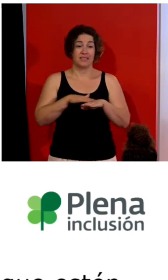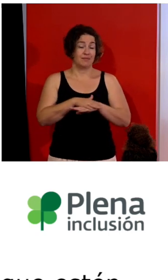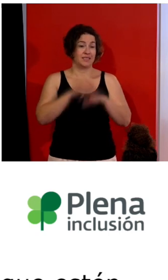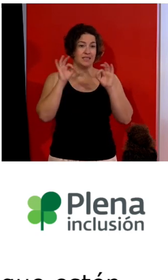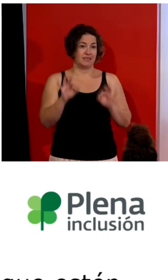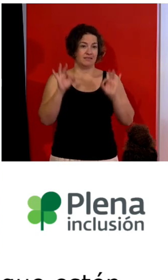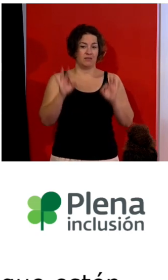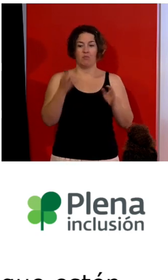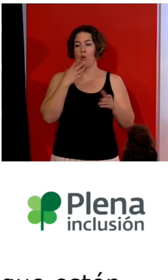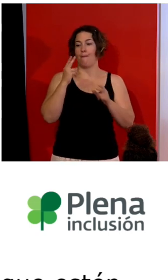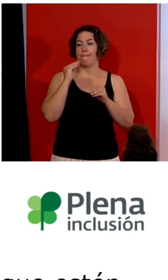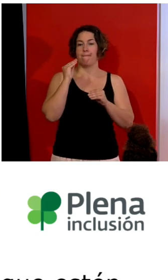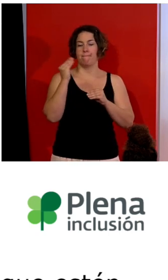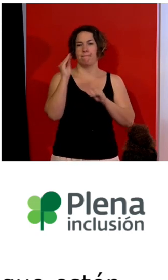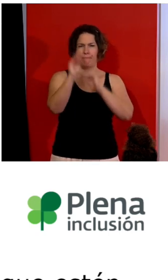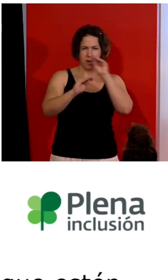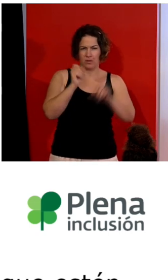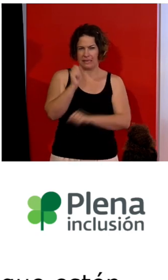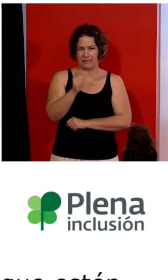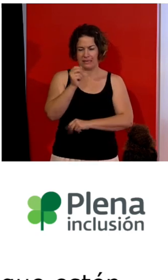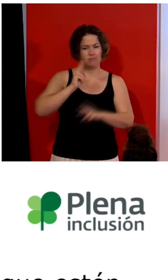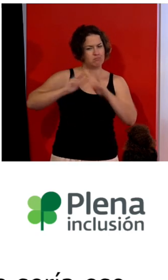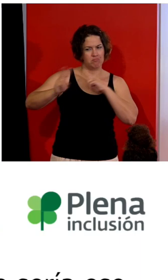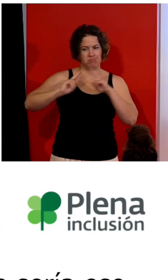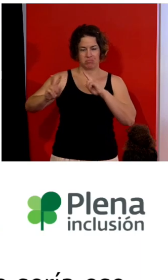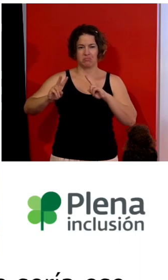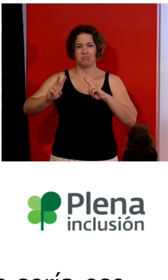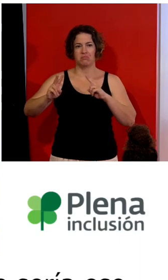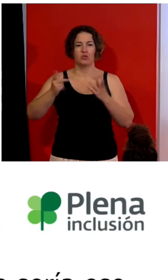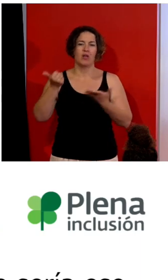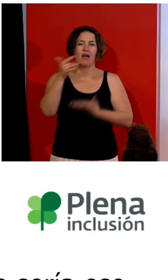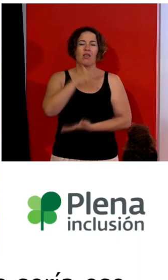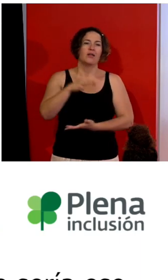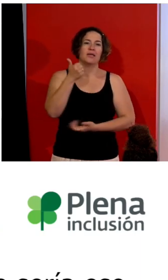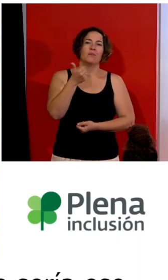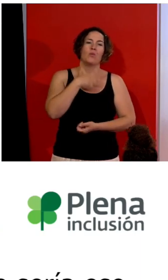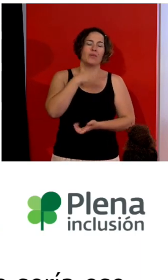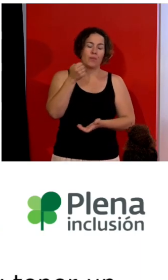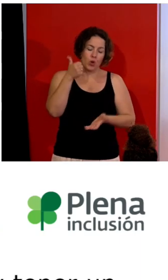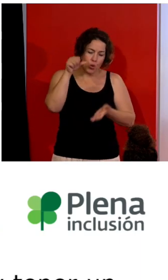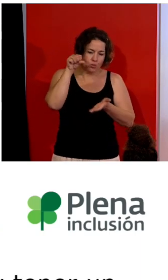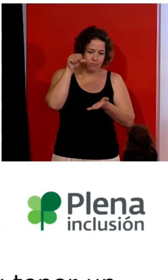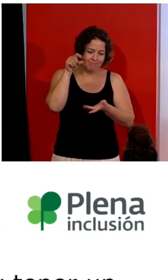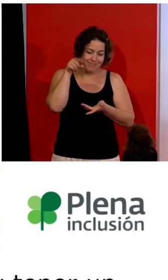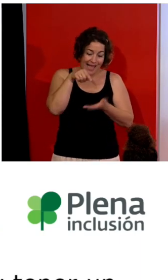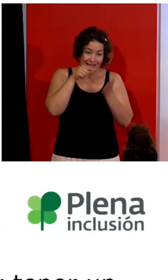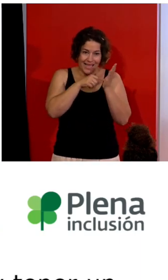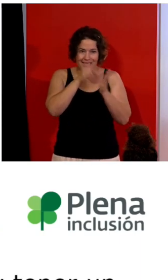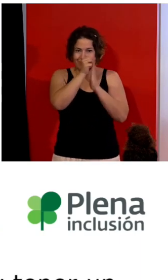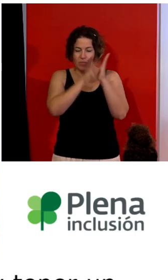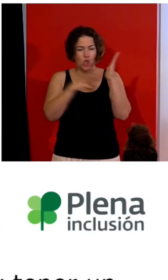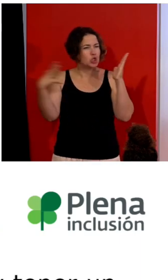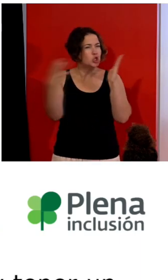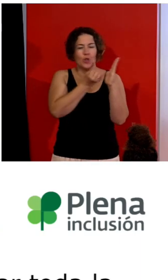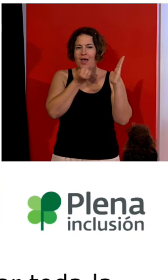Resolución de preguntas frecuentes y tener como es un espacio en el que se pueda tener centralizada toda la información sobre